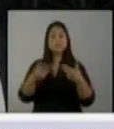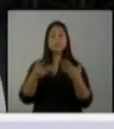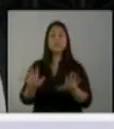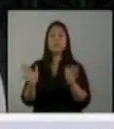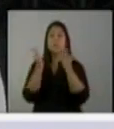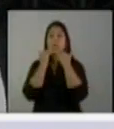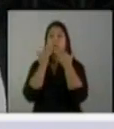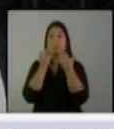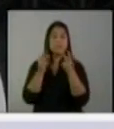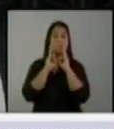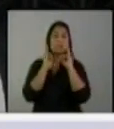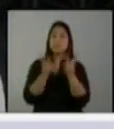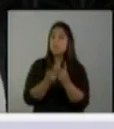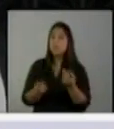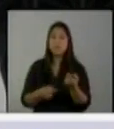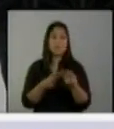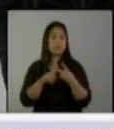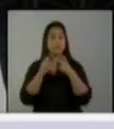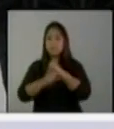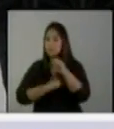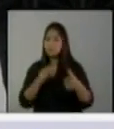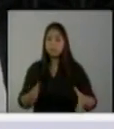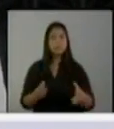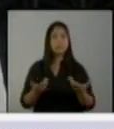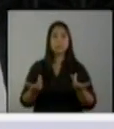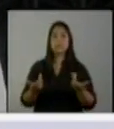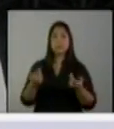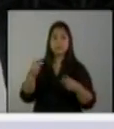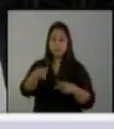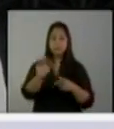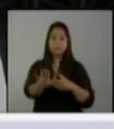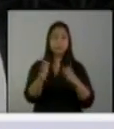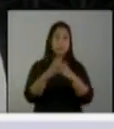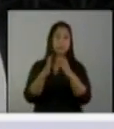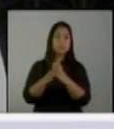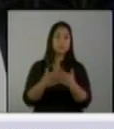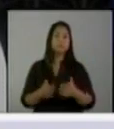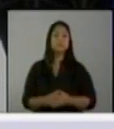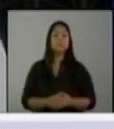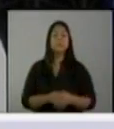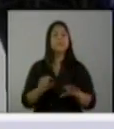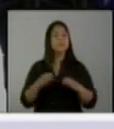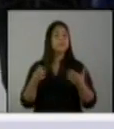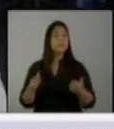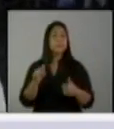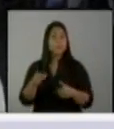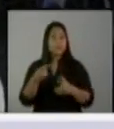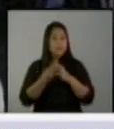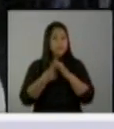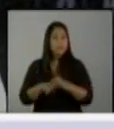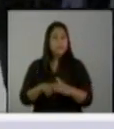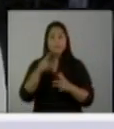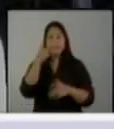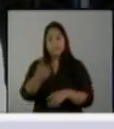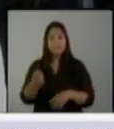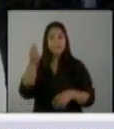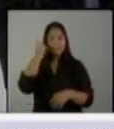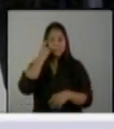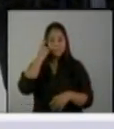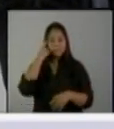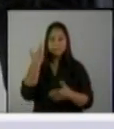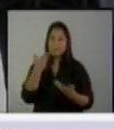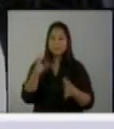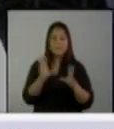alimentos, verduras y frutas en los hogares. Y es así como iniciamos nuevamente ese recorrido en la